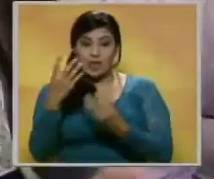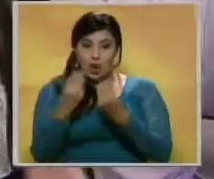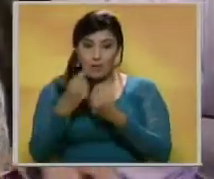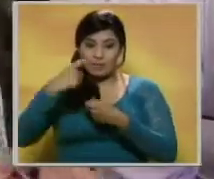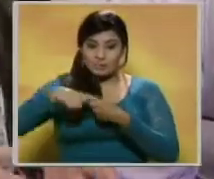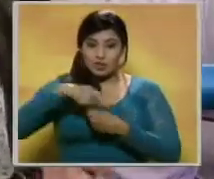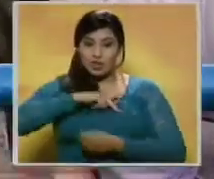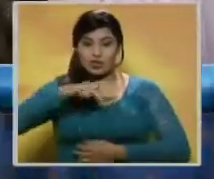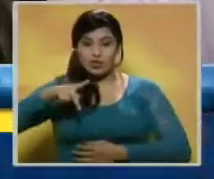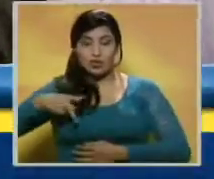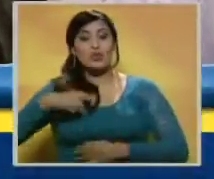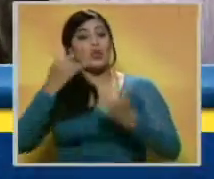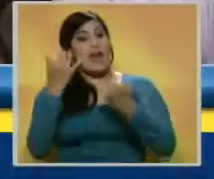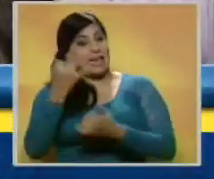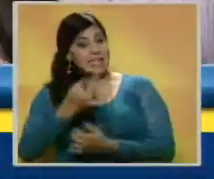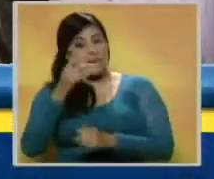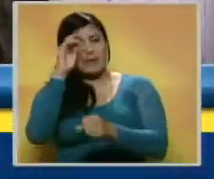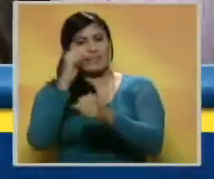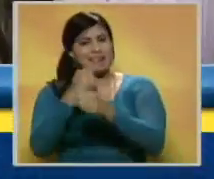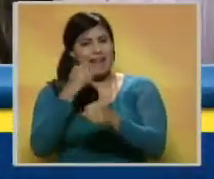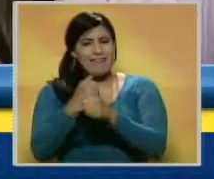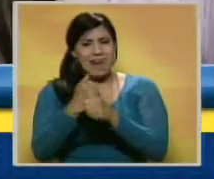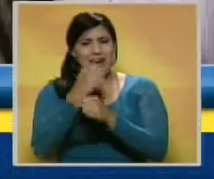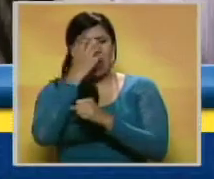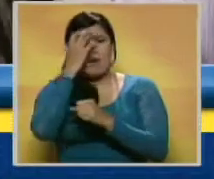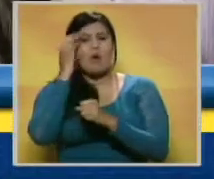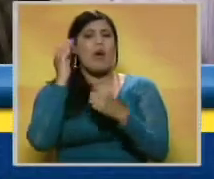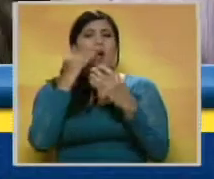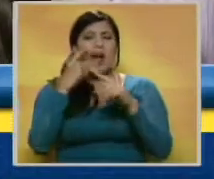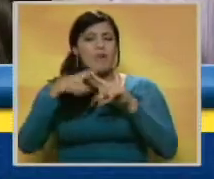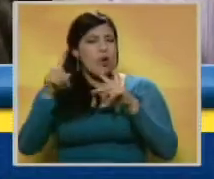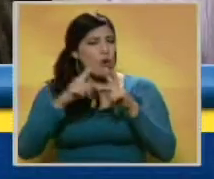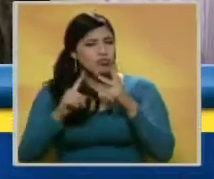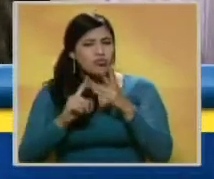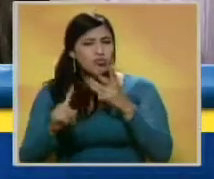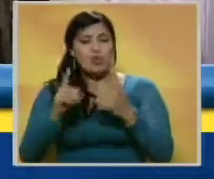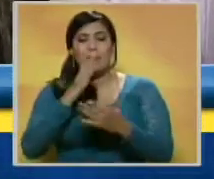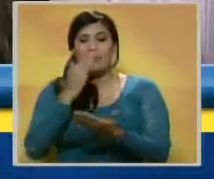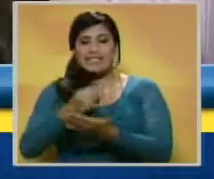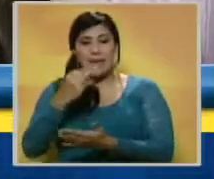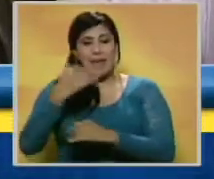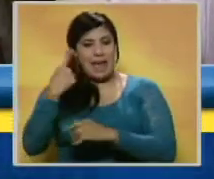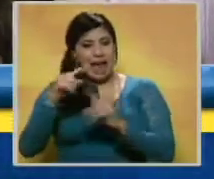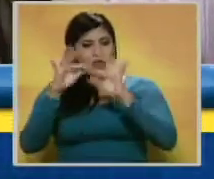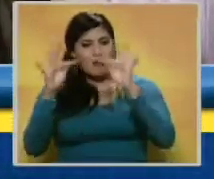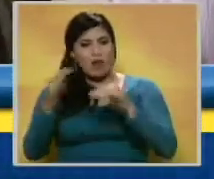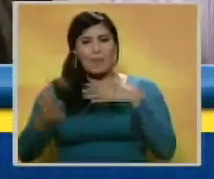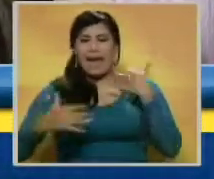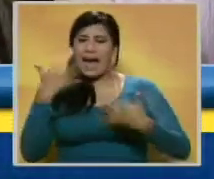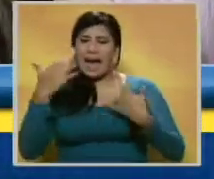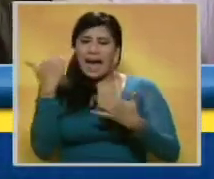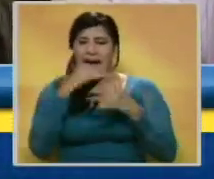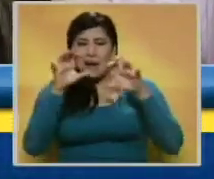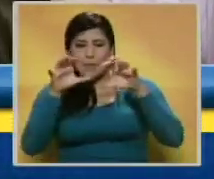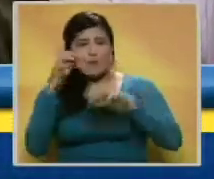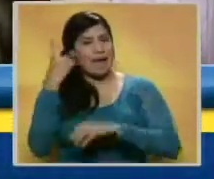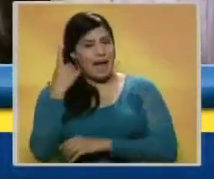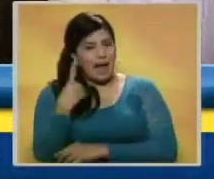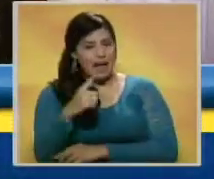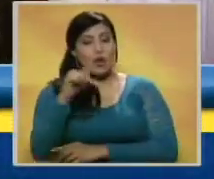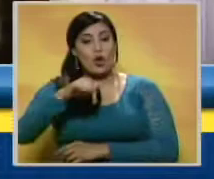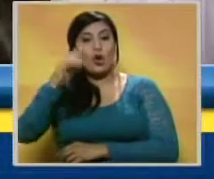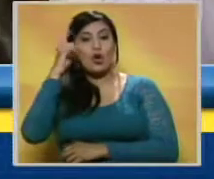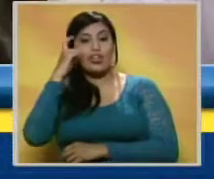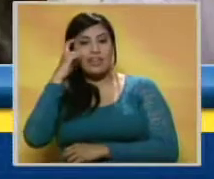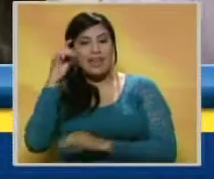No, nunca está así, sino siempre trabajo y habla de otras cosas, pero siempre hay un momento para reírse y echar broma. Así que, bueno, hoy es un